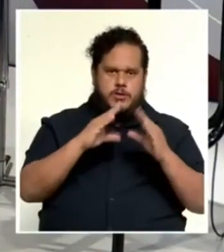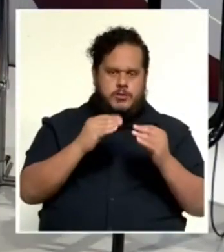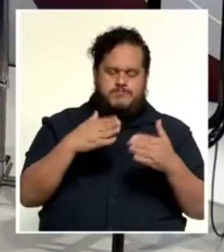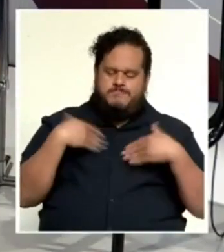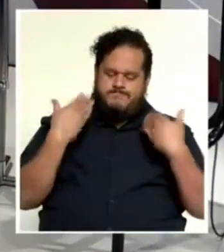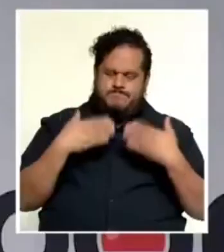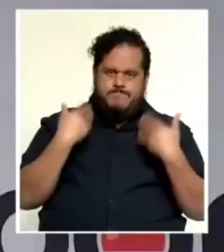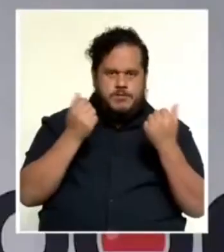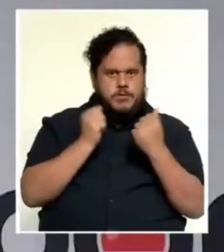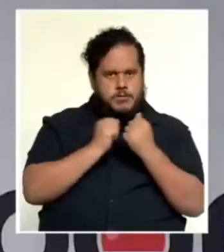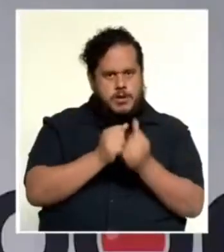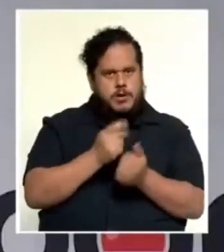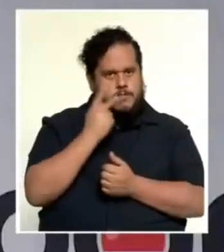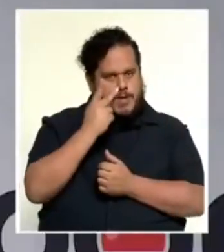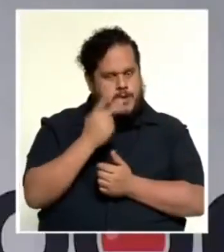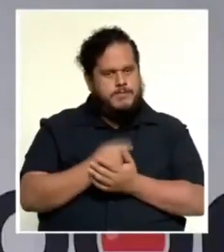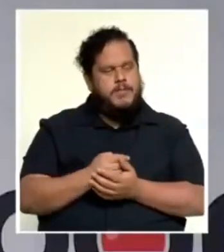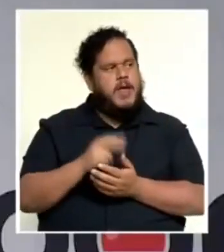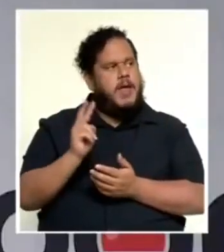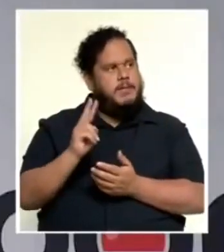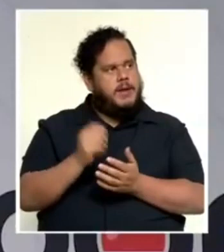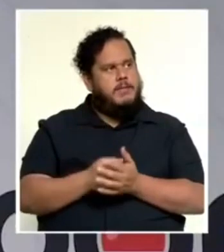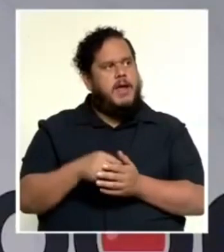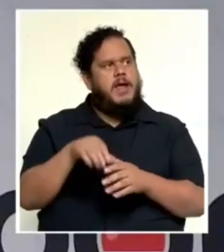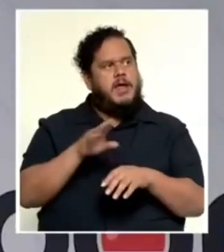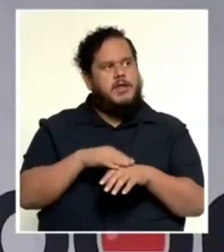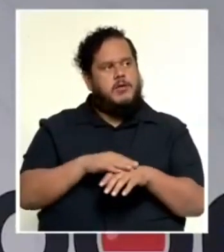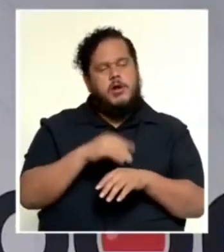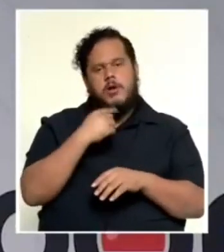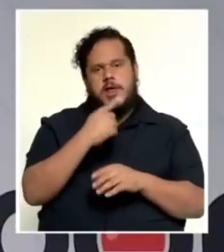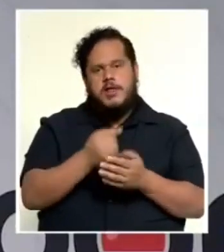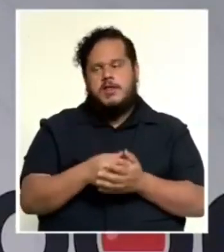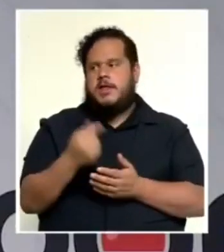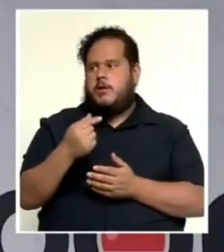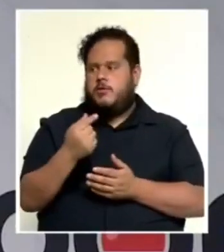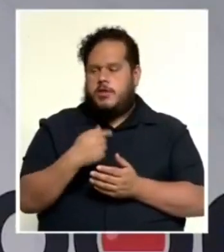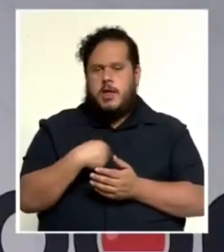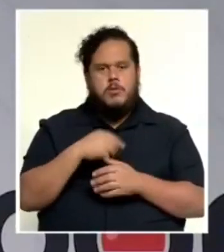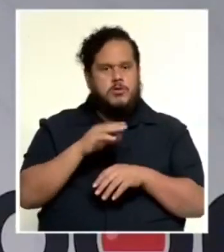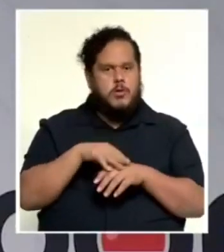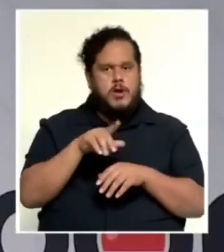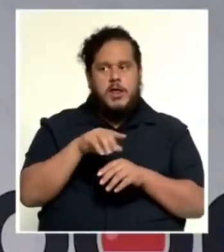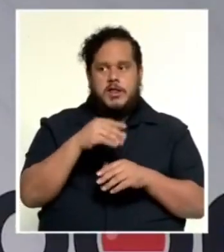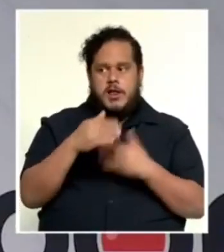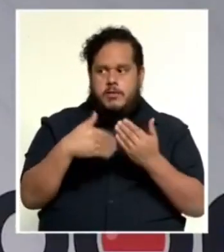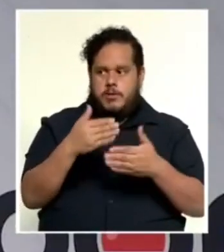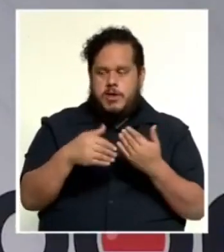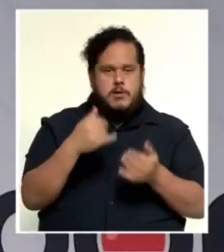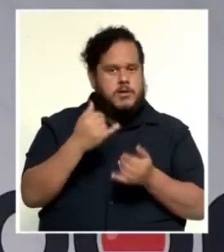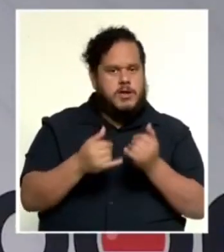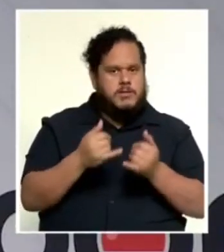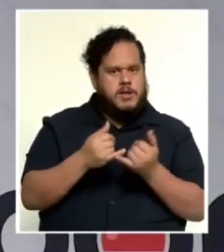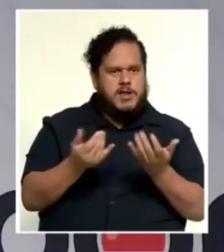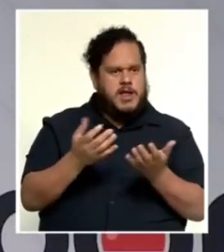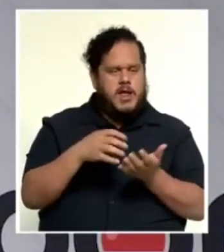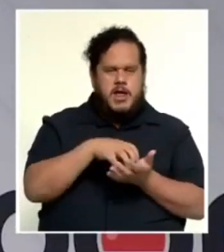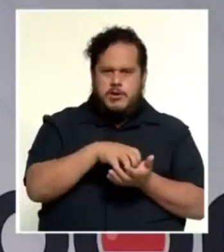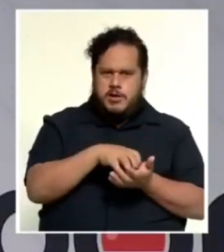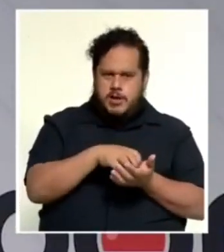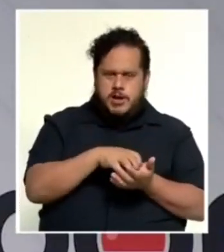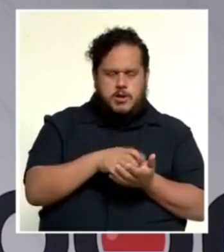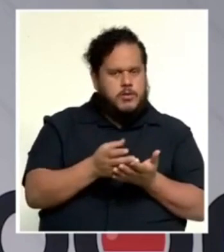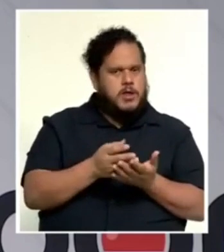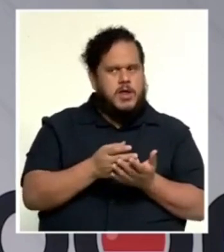ustedes. Mire, Vilma, ese respecto de lo que Gustavo menciona, de ese proceso en el que al final de cuentas los indecisos se terminaron